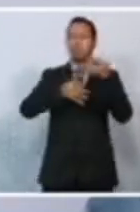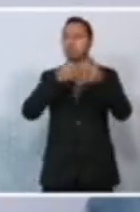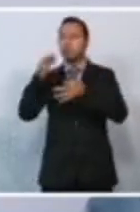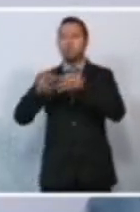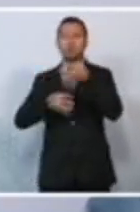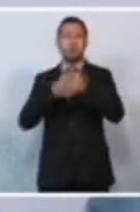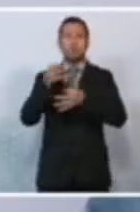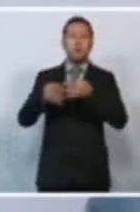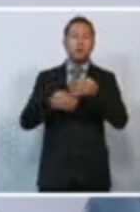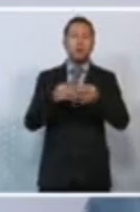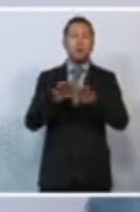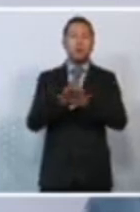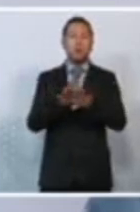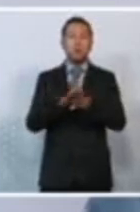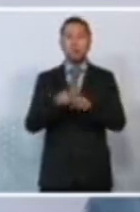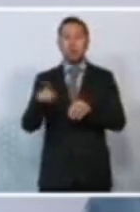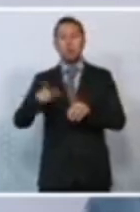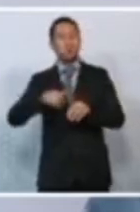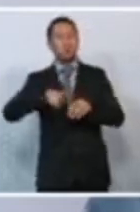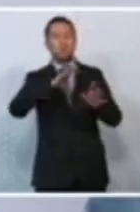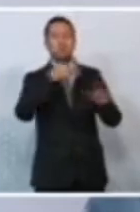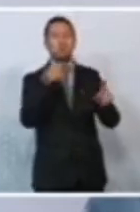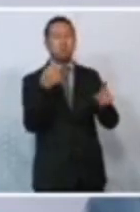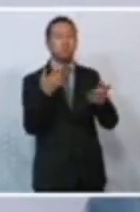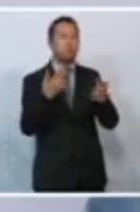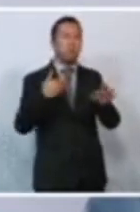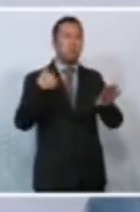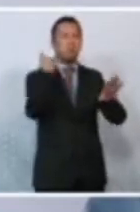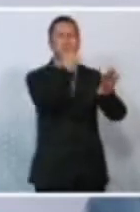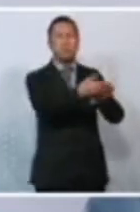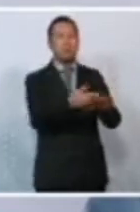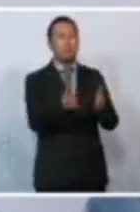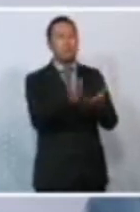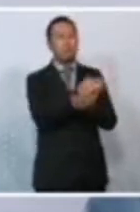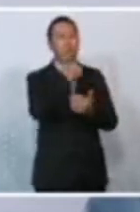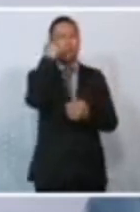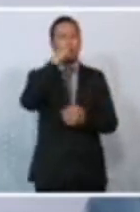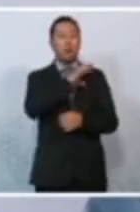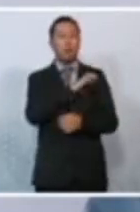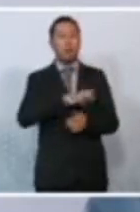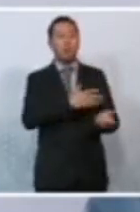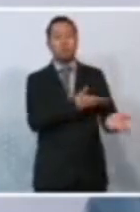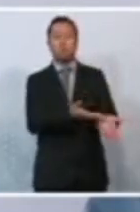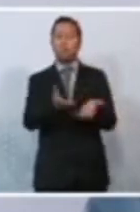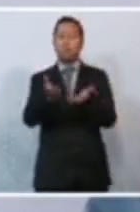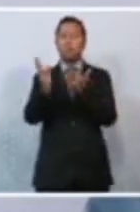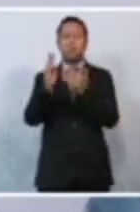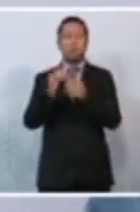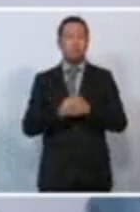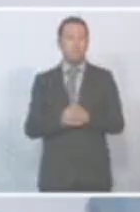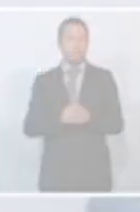de despejar una zona para que pudiera pasar su candidato. Hay que ofrecer solo aquello que verdaderamente seamos